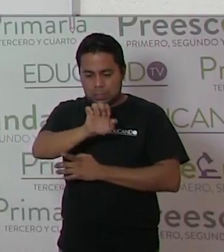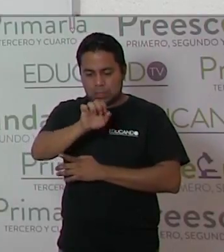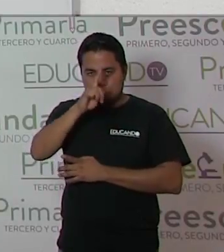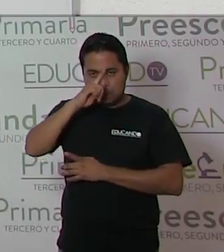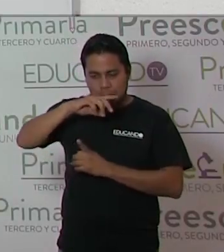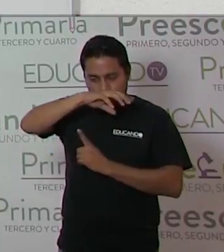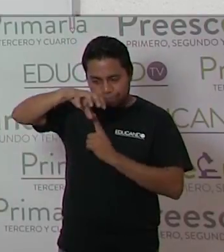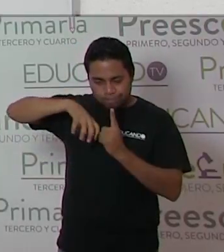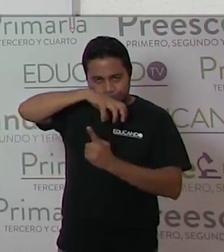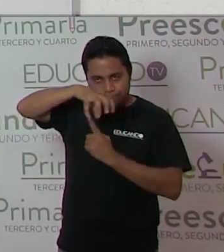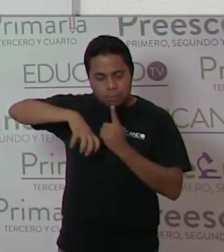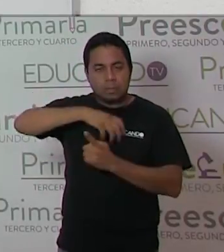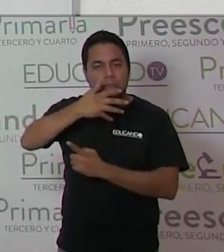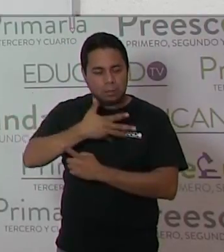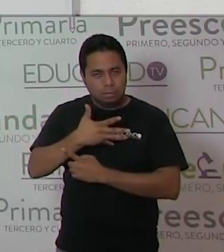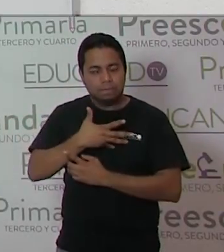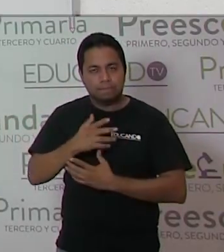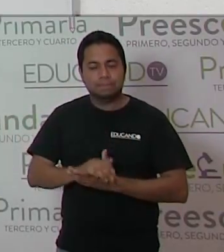rotación.